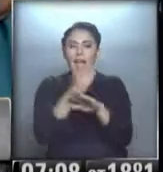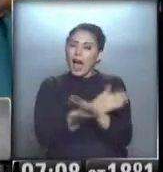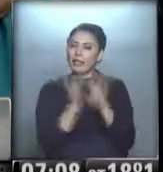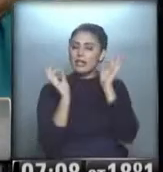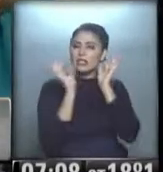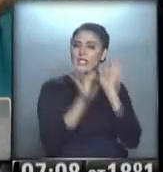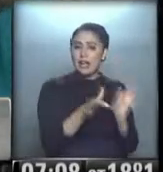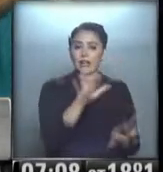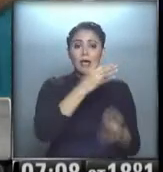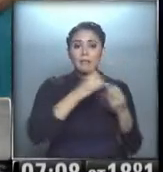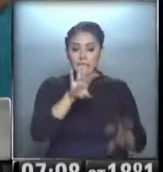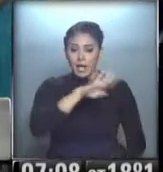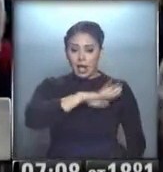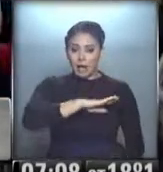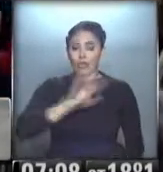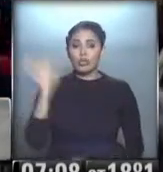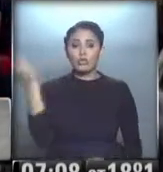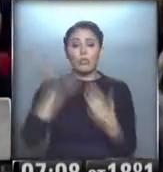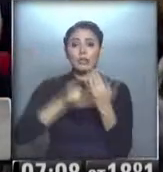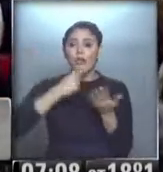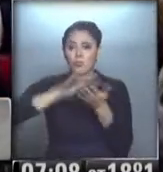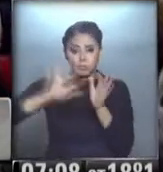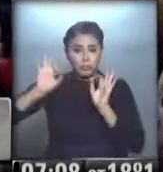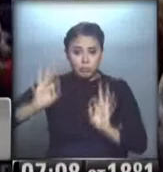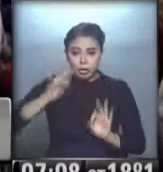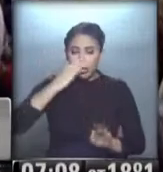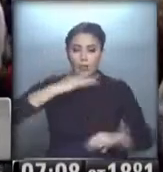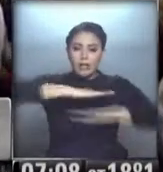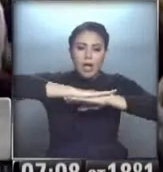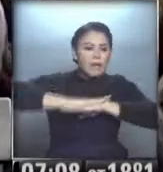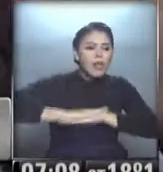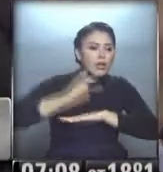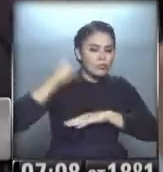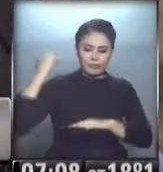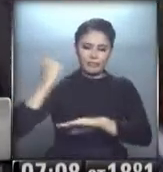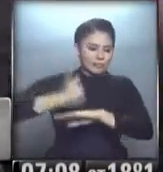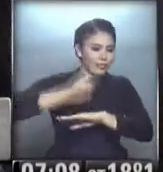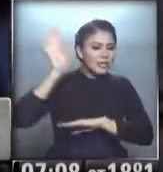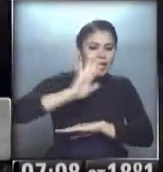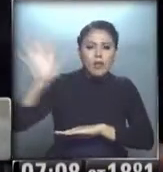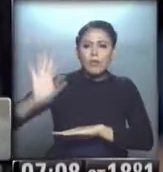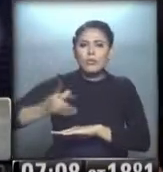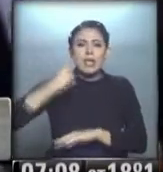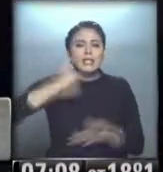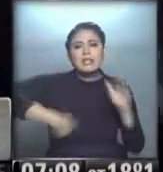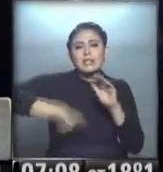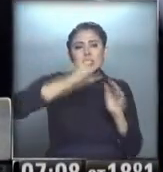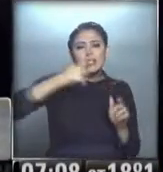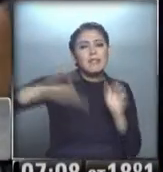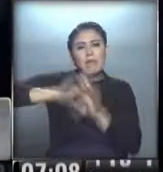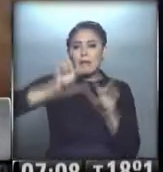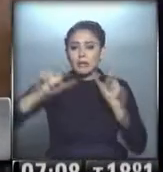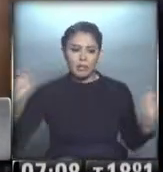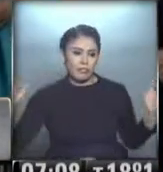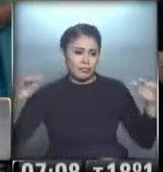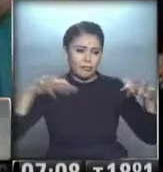acto y al terminar con los juramentos se asomó a cada uno de los balcones internos de la Casa Rosada para saludar a los cientos de militantes que se acercaron hasta allí